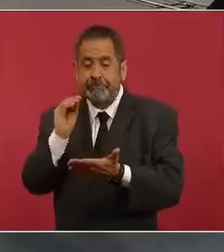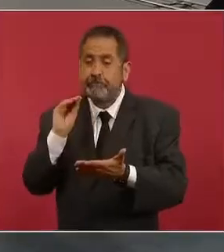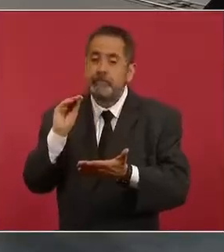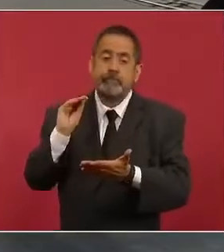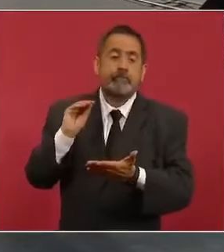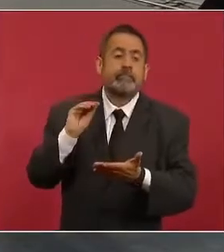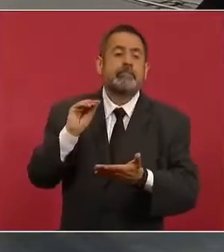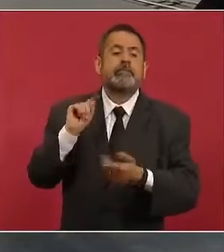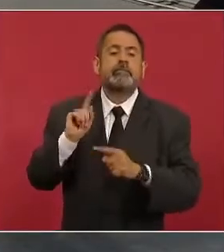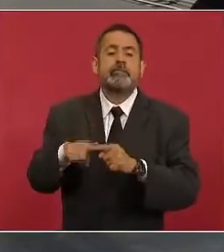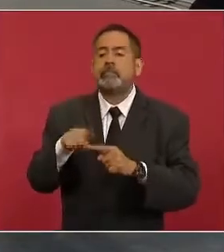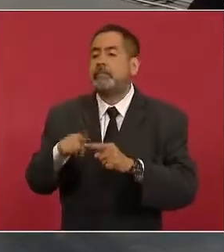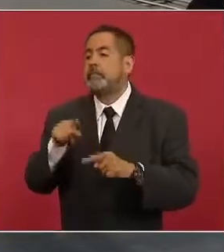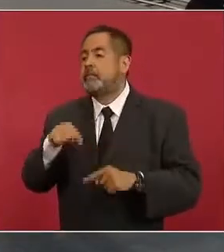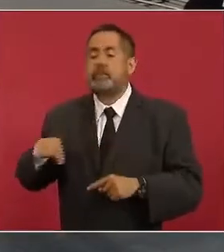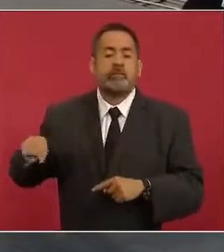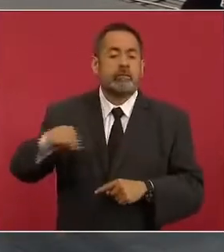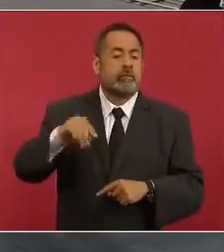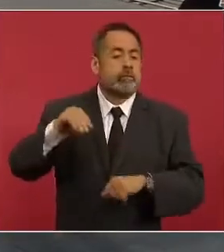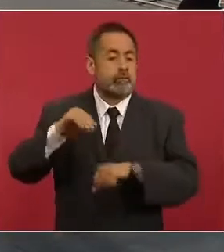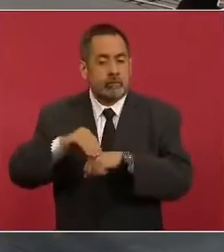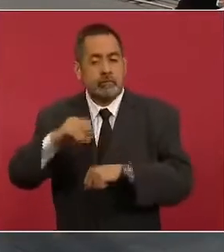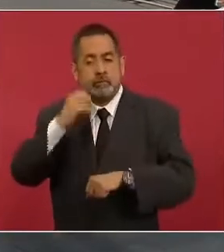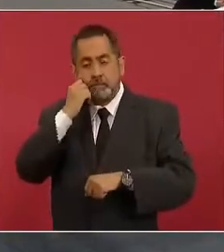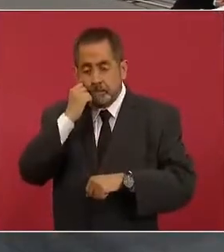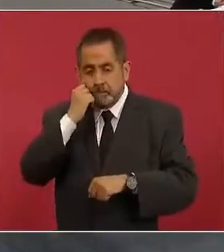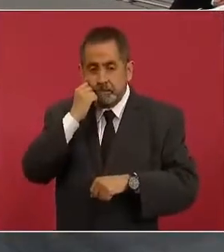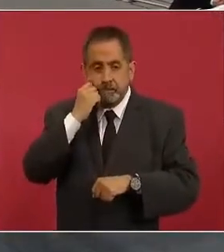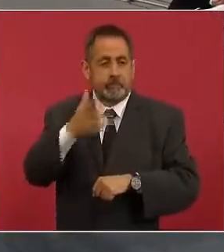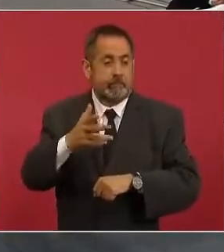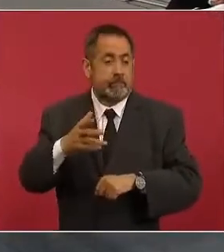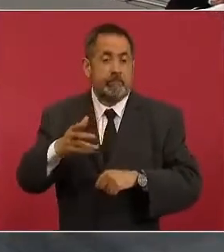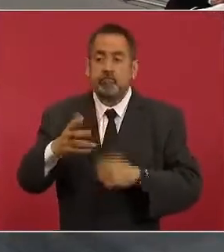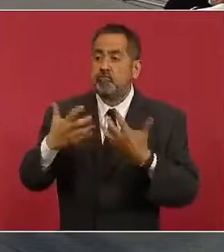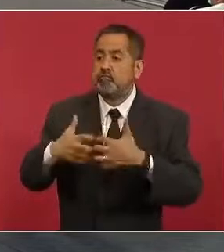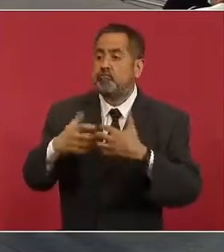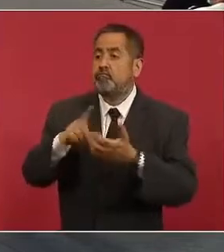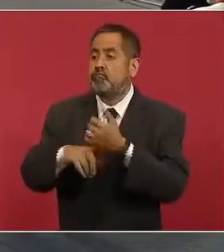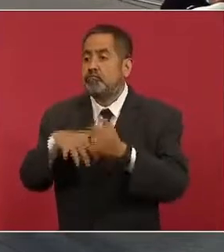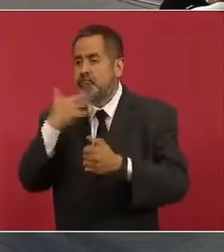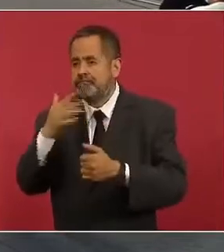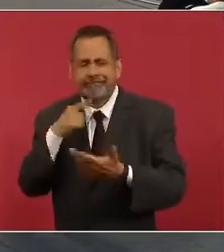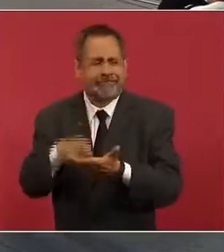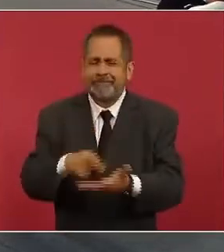plantas que producen energía sucia